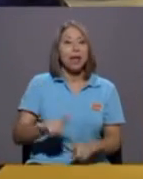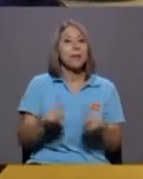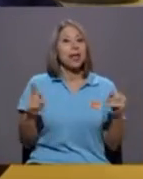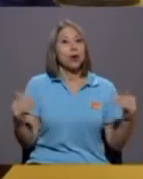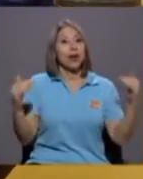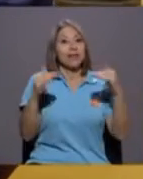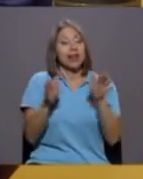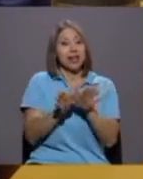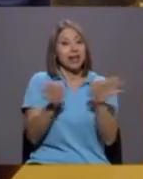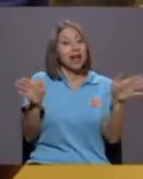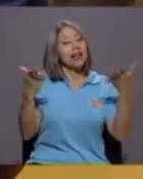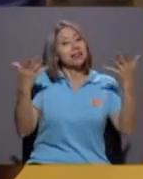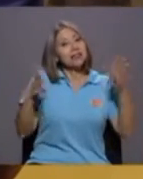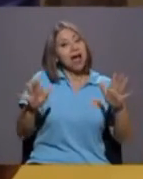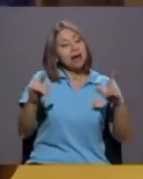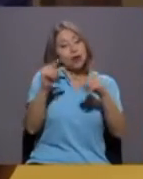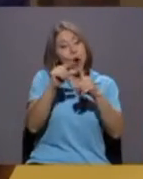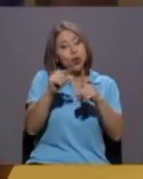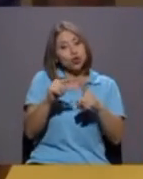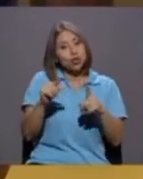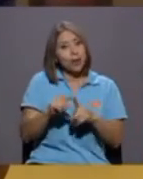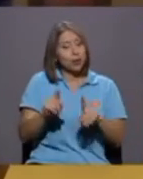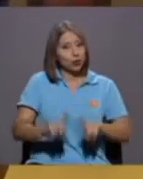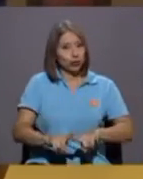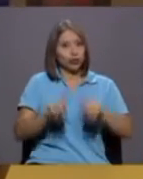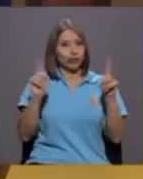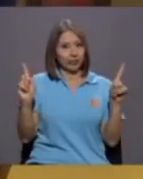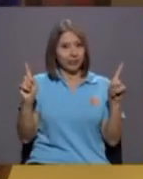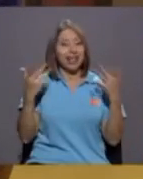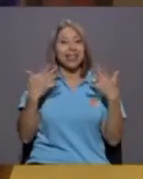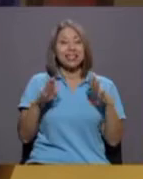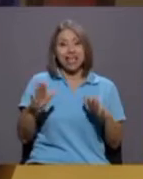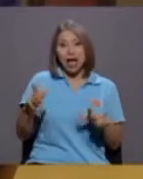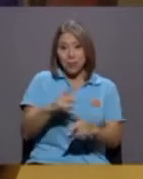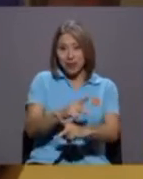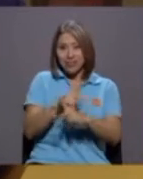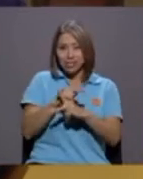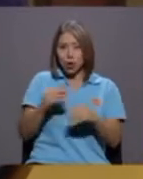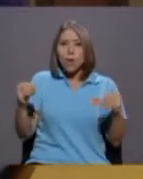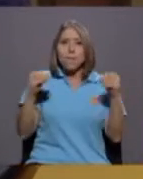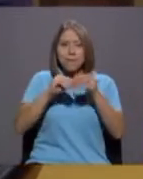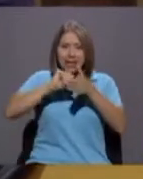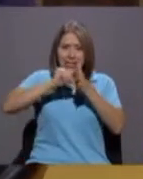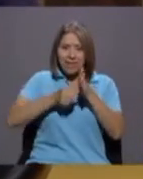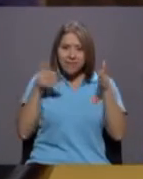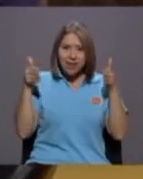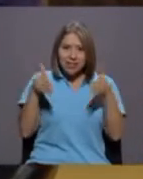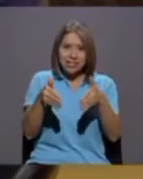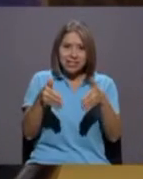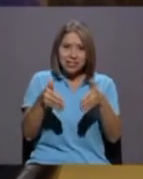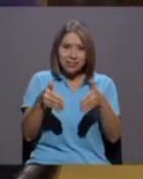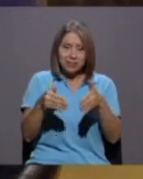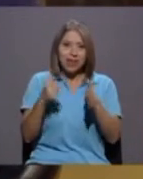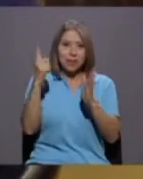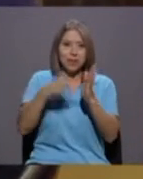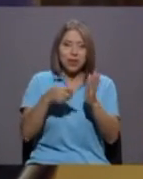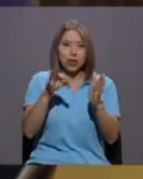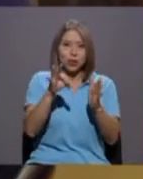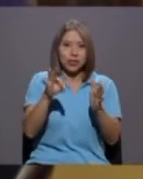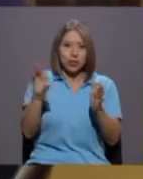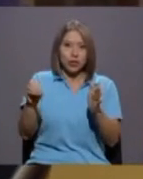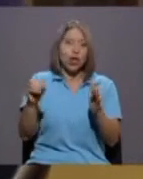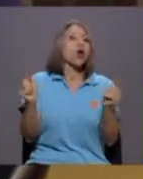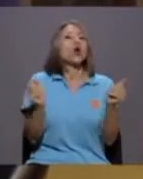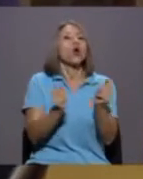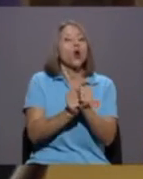han evolucionado y el concepto de la prevención se le dio más énfasis a partir de los 90 con el Decenio Internacional de Reducción de